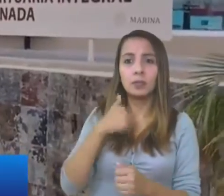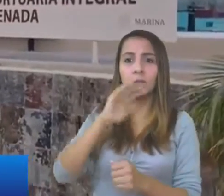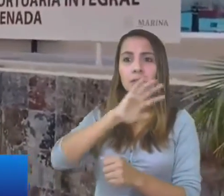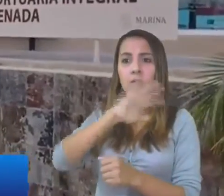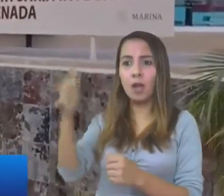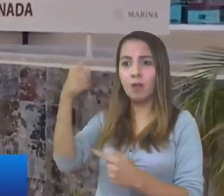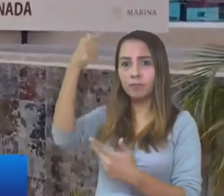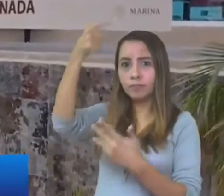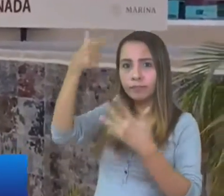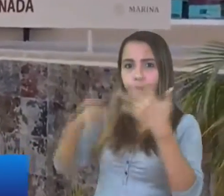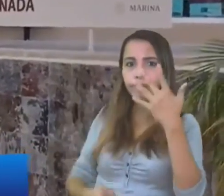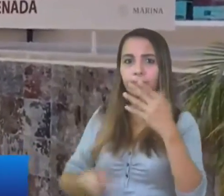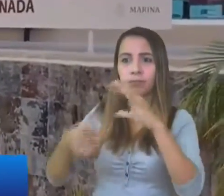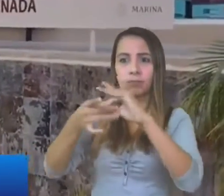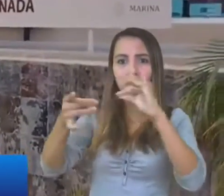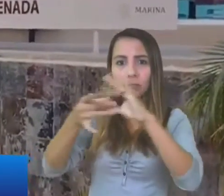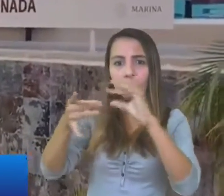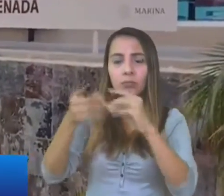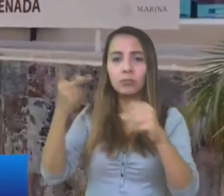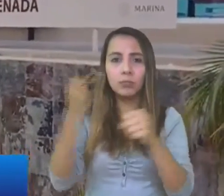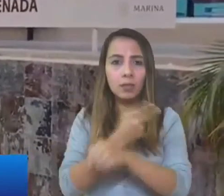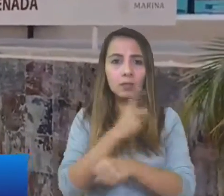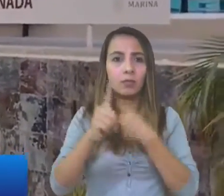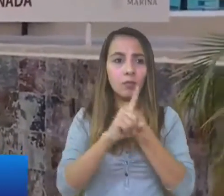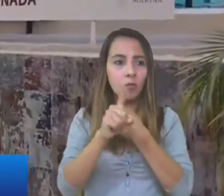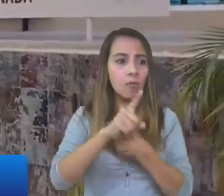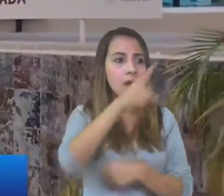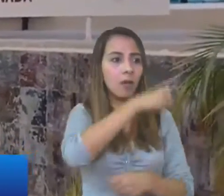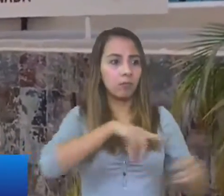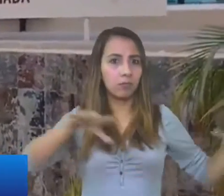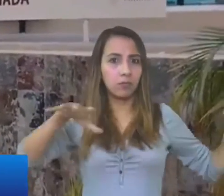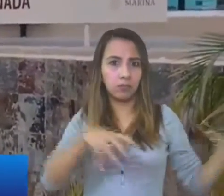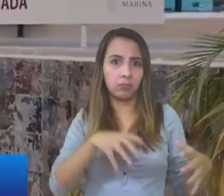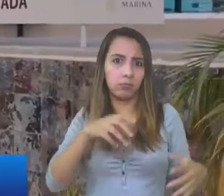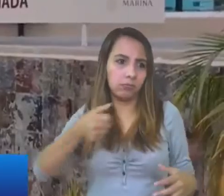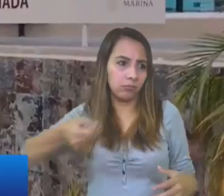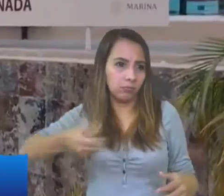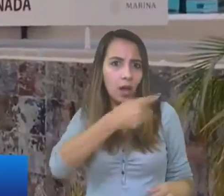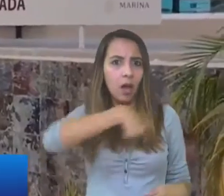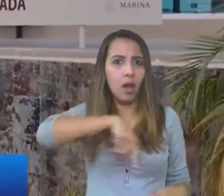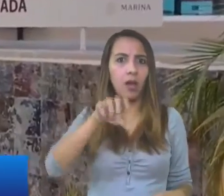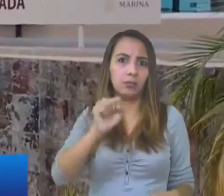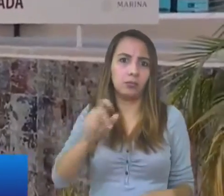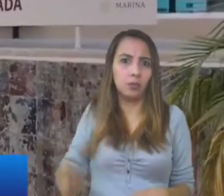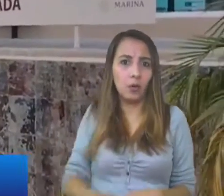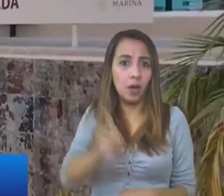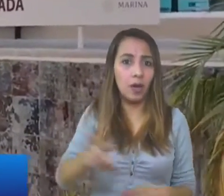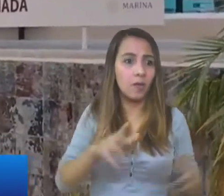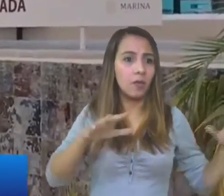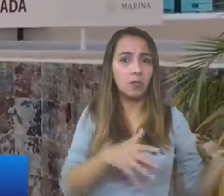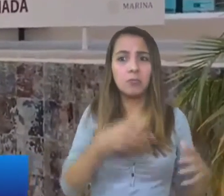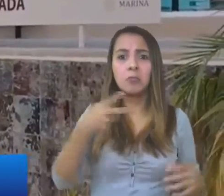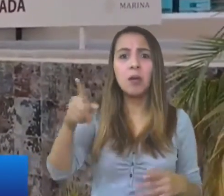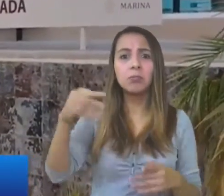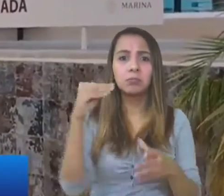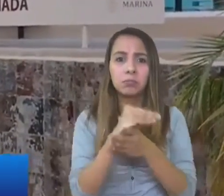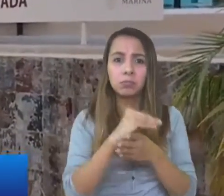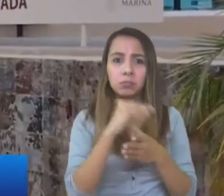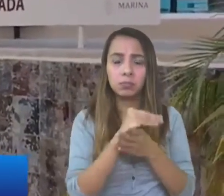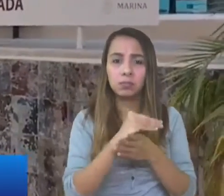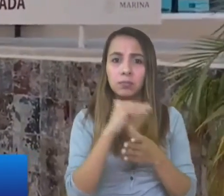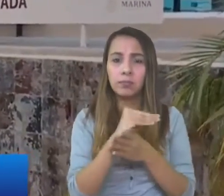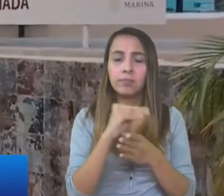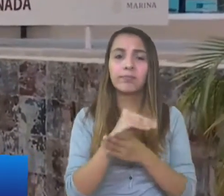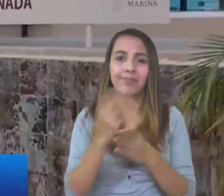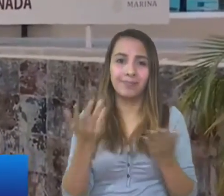la situación, los que estamos, el pueblo, porque somos pueblo, sí, y no lo hace, y se está,